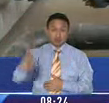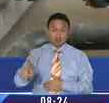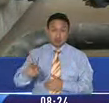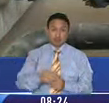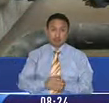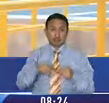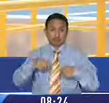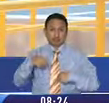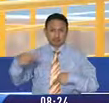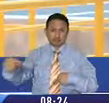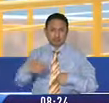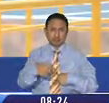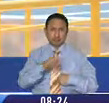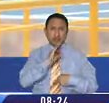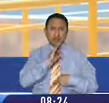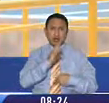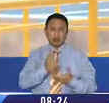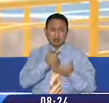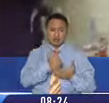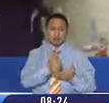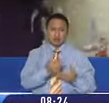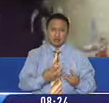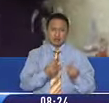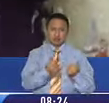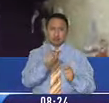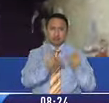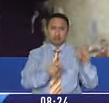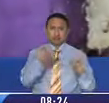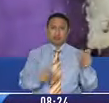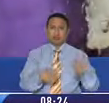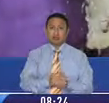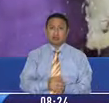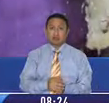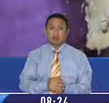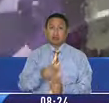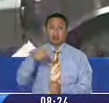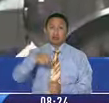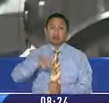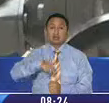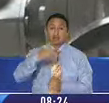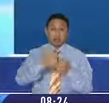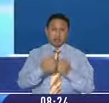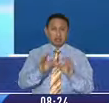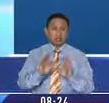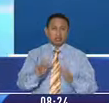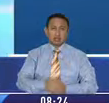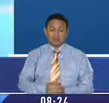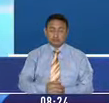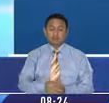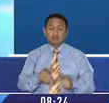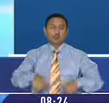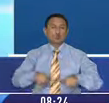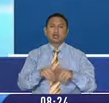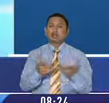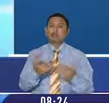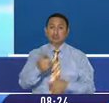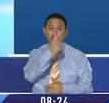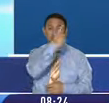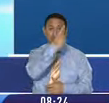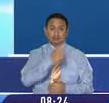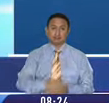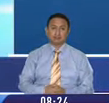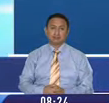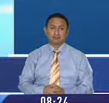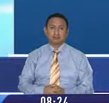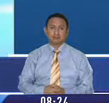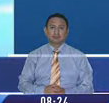fin de optimizar el abastecimiento de agua potable a los pobladores y no registrar mayores inconvenientes. Los lugares afectados serán el lunes 9